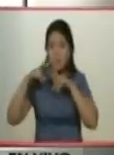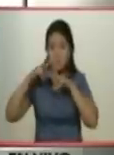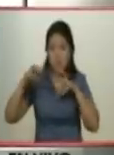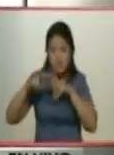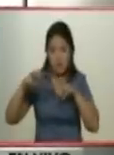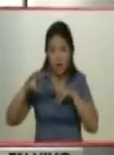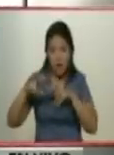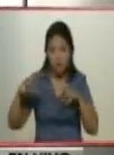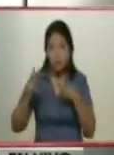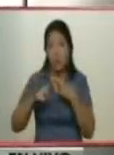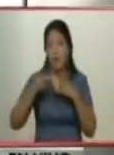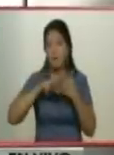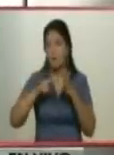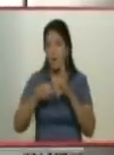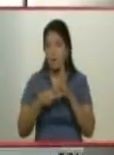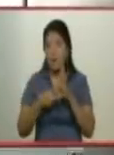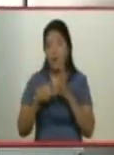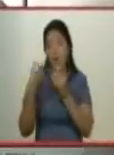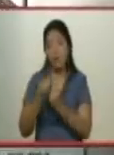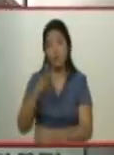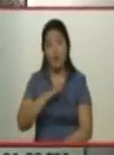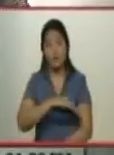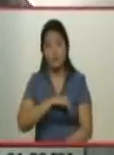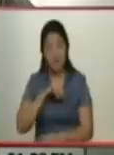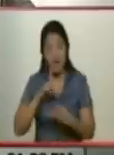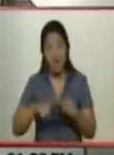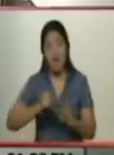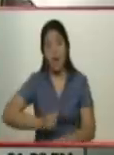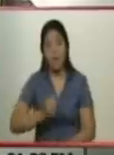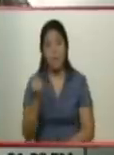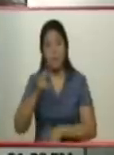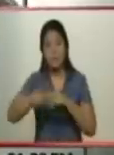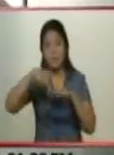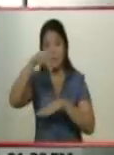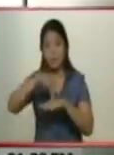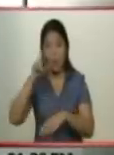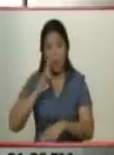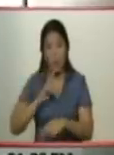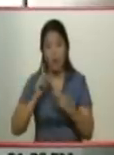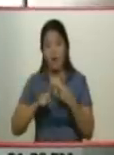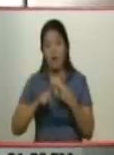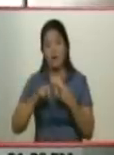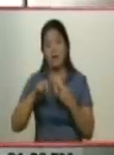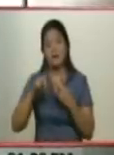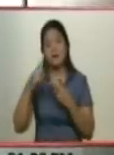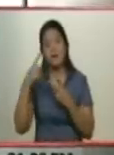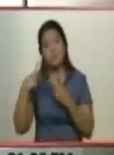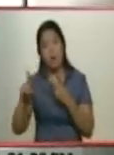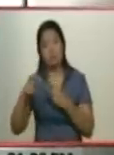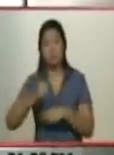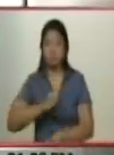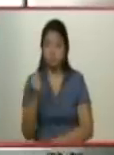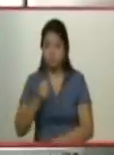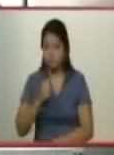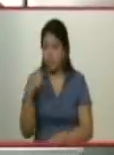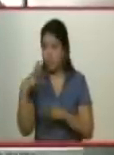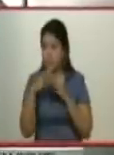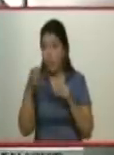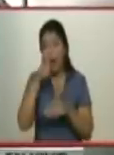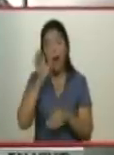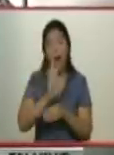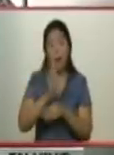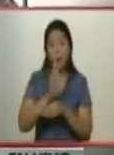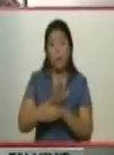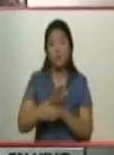criminal estratégica con el cpc la Policía Nacional bolivariana el cí por elementos de apoyo terrestre